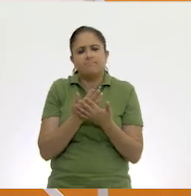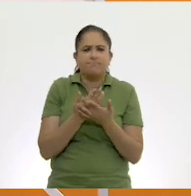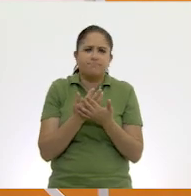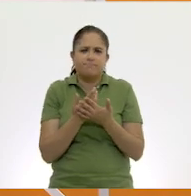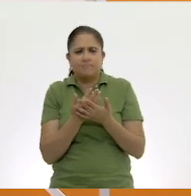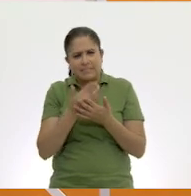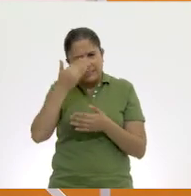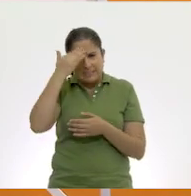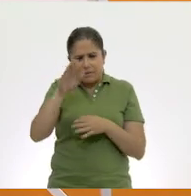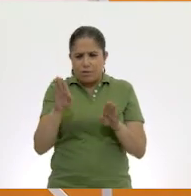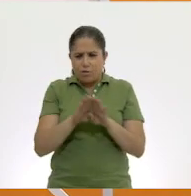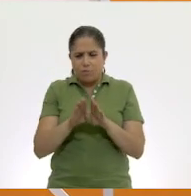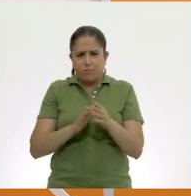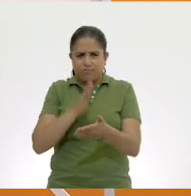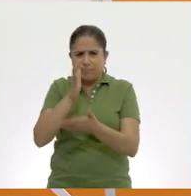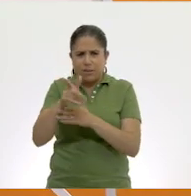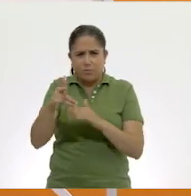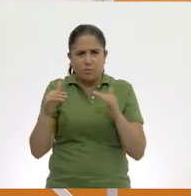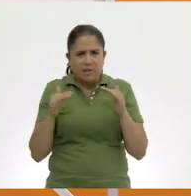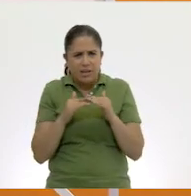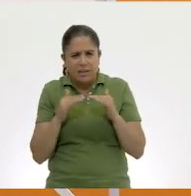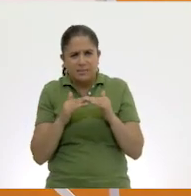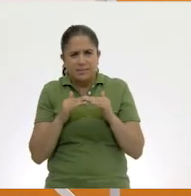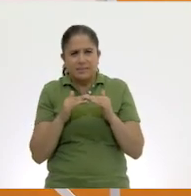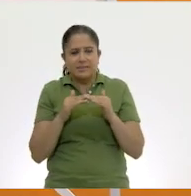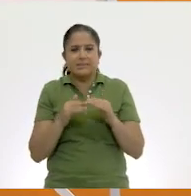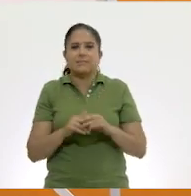y saber cómo llegar a tu casa